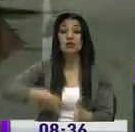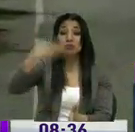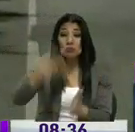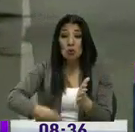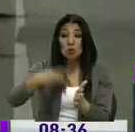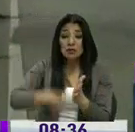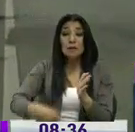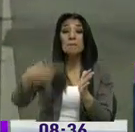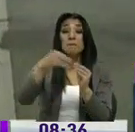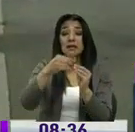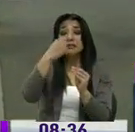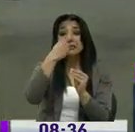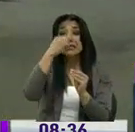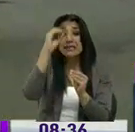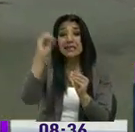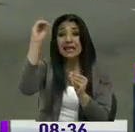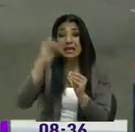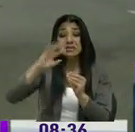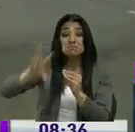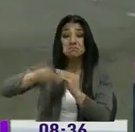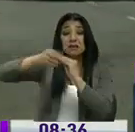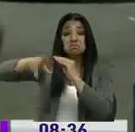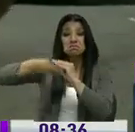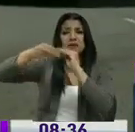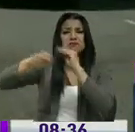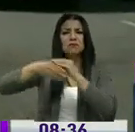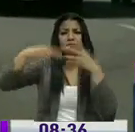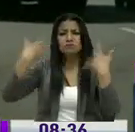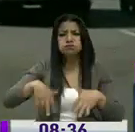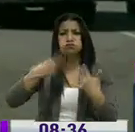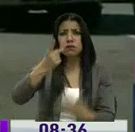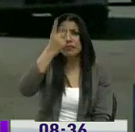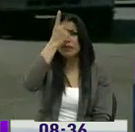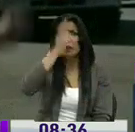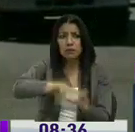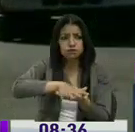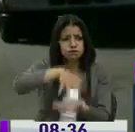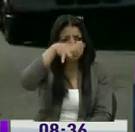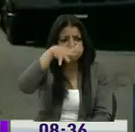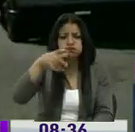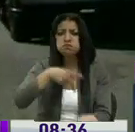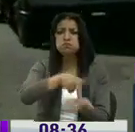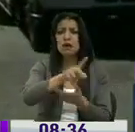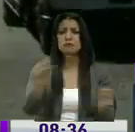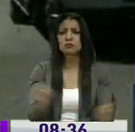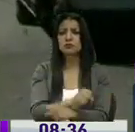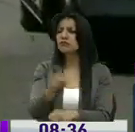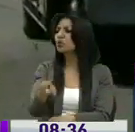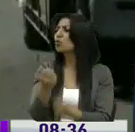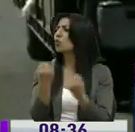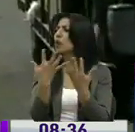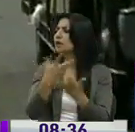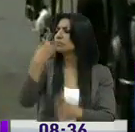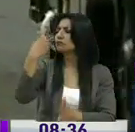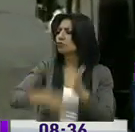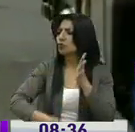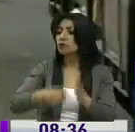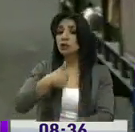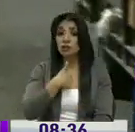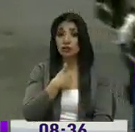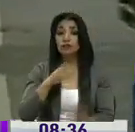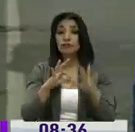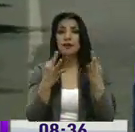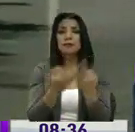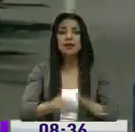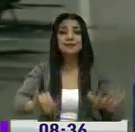siguen generando, aumentando y se hace una bola impagable. ¿Cuántas multas tiene usted? Yo en mi núcleo familiar